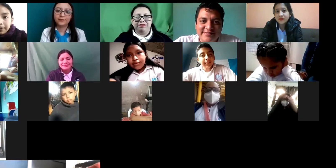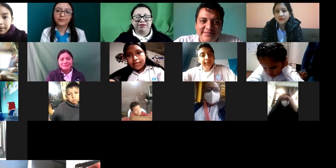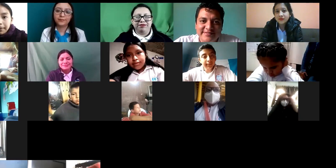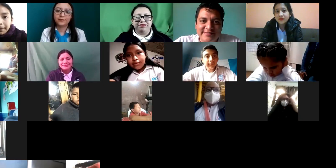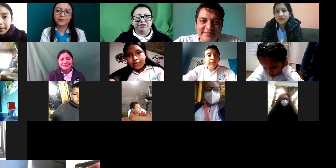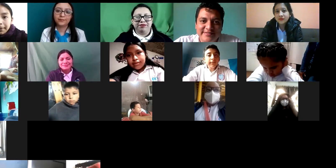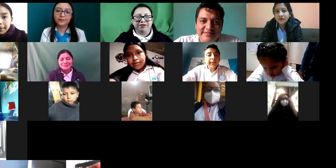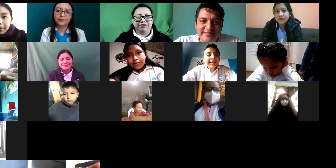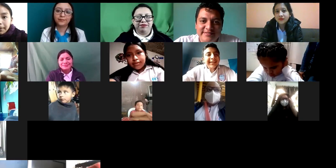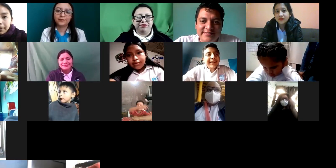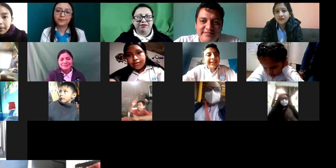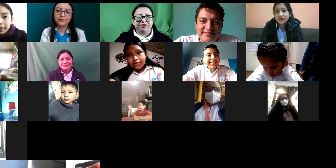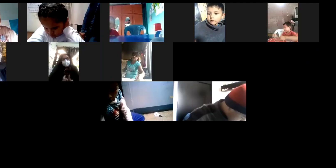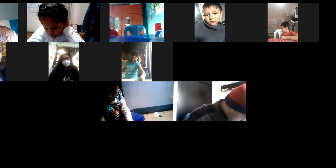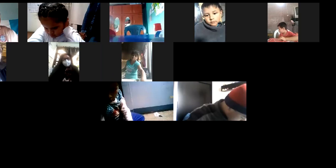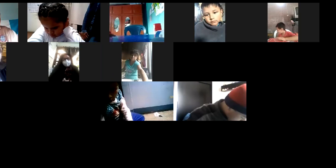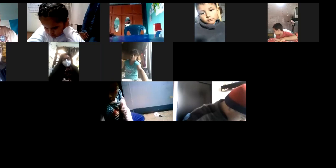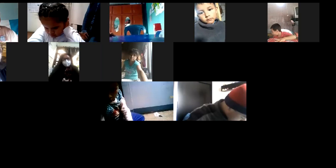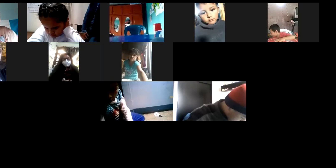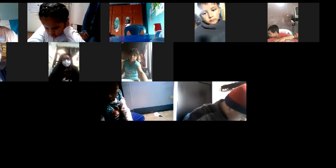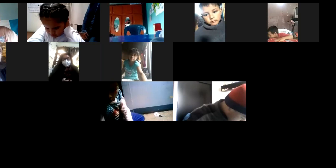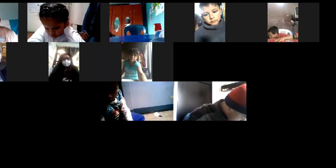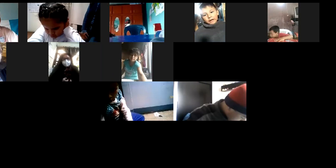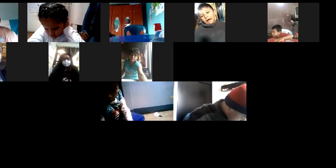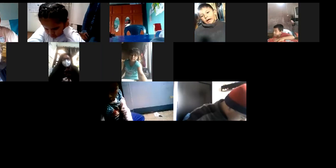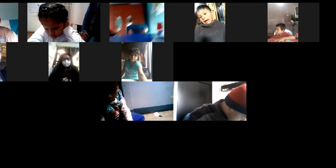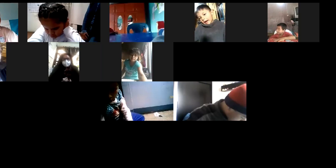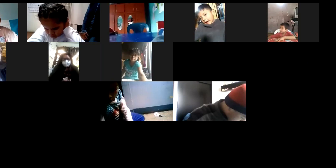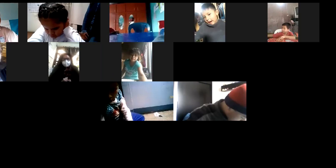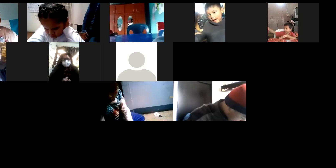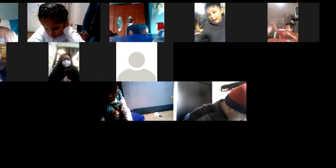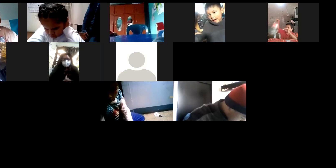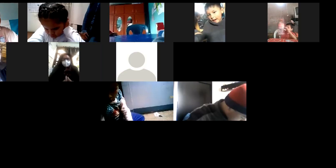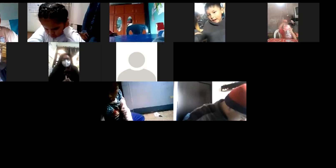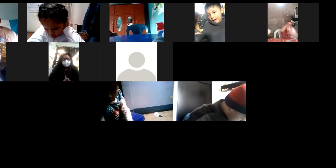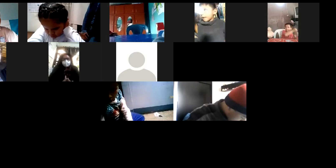1, 2 y 3. Y vamos a finalizar con la quinta,